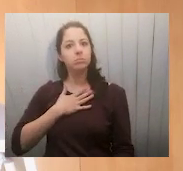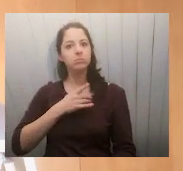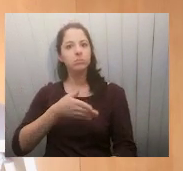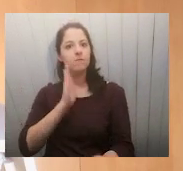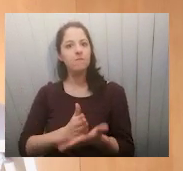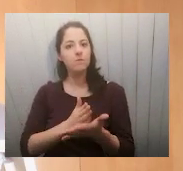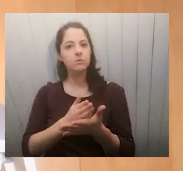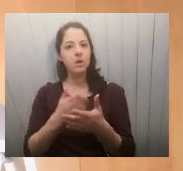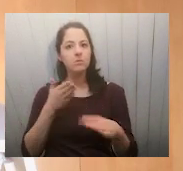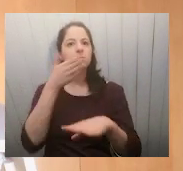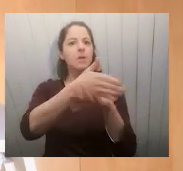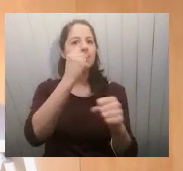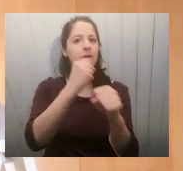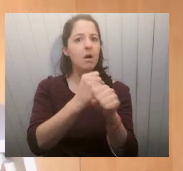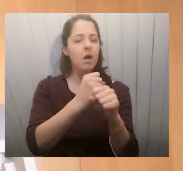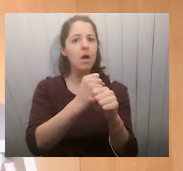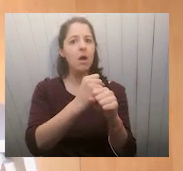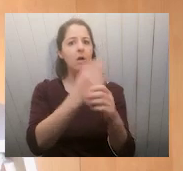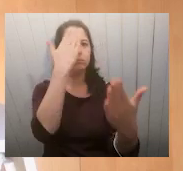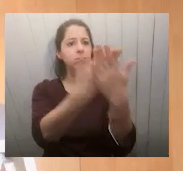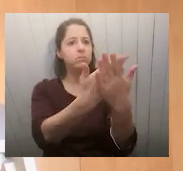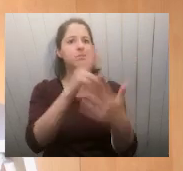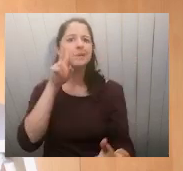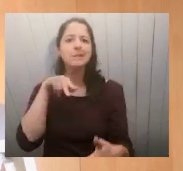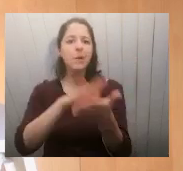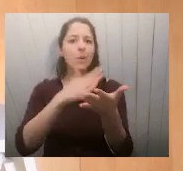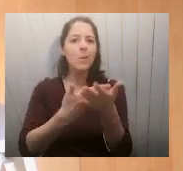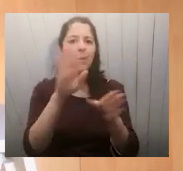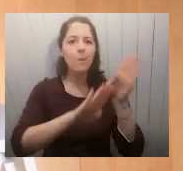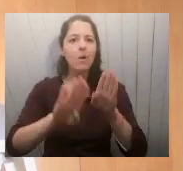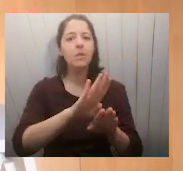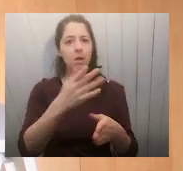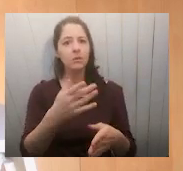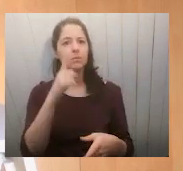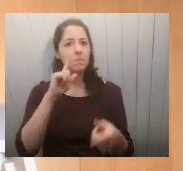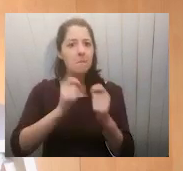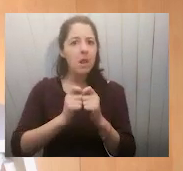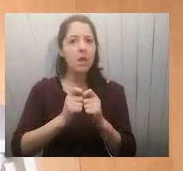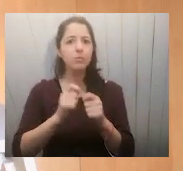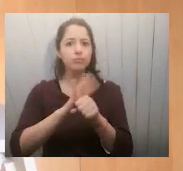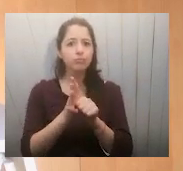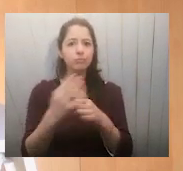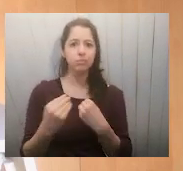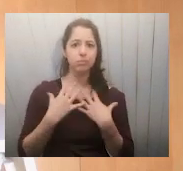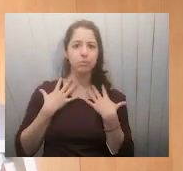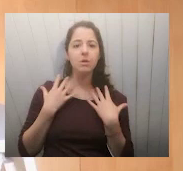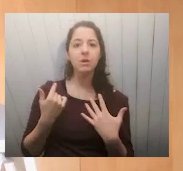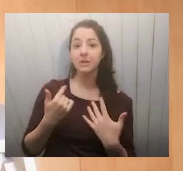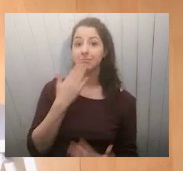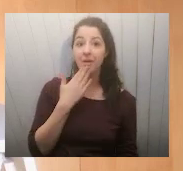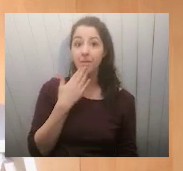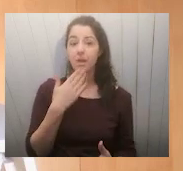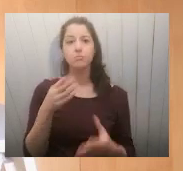mientras se nos obligaba a trabajar presencialmente sin condiciones sanitarias. A la vez que el confinamiento enfrentó a muchas